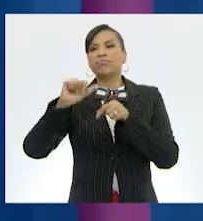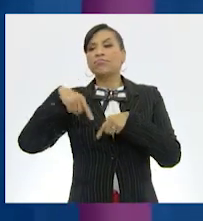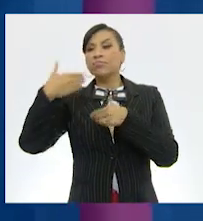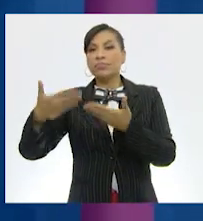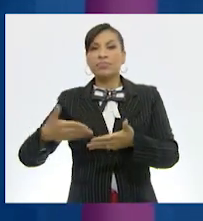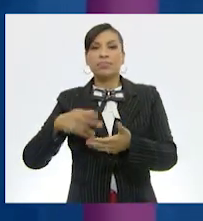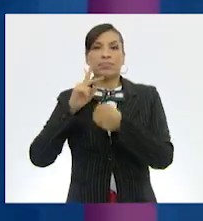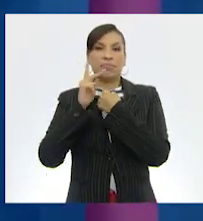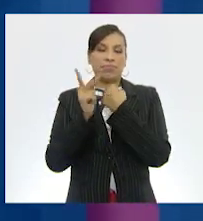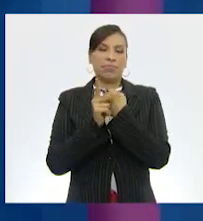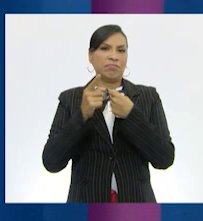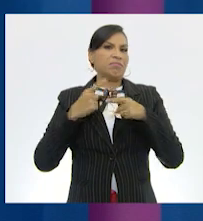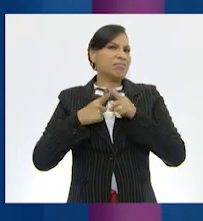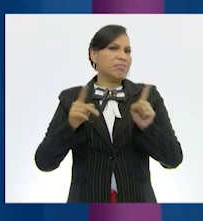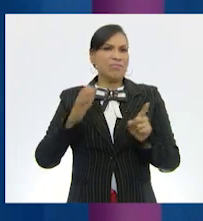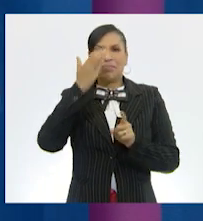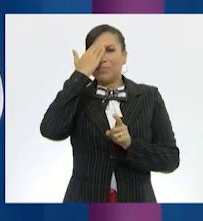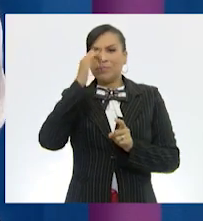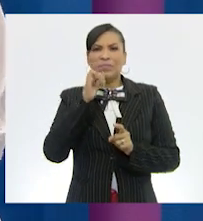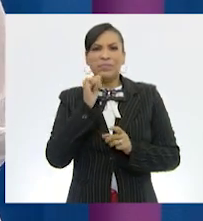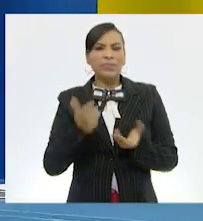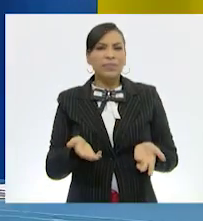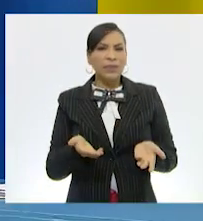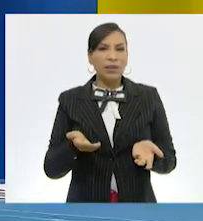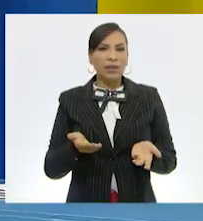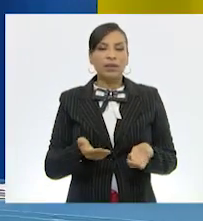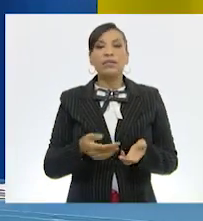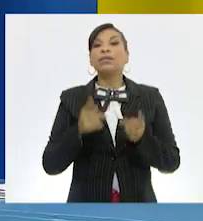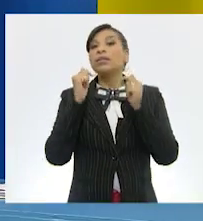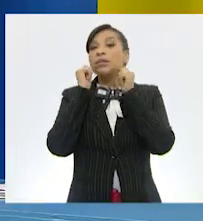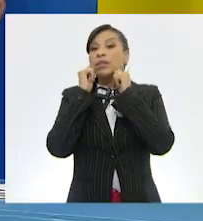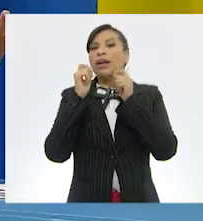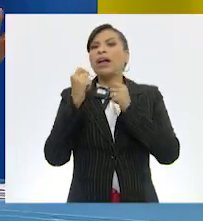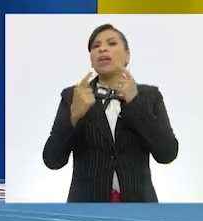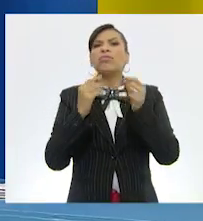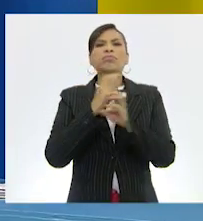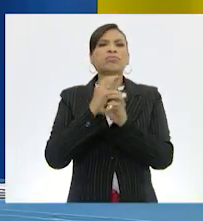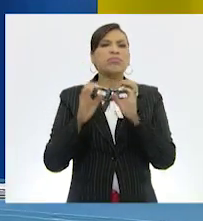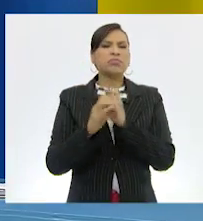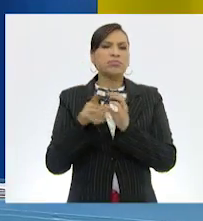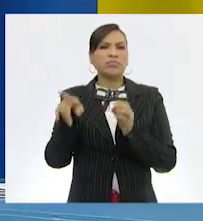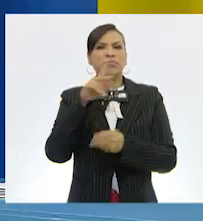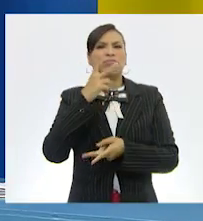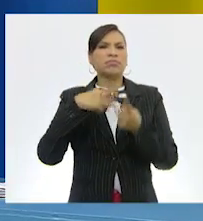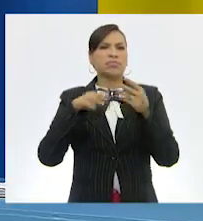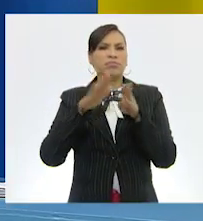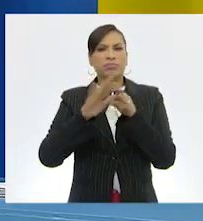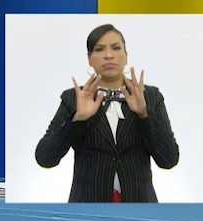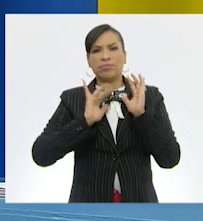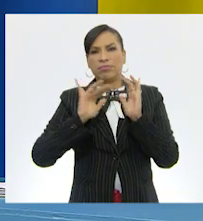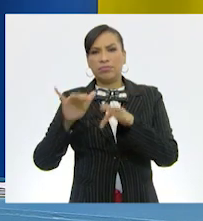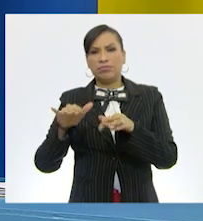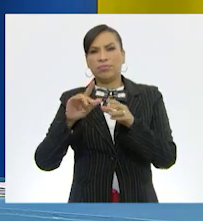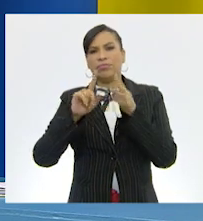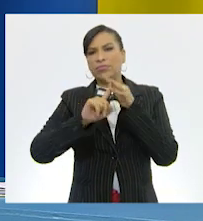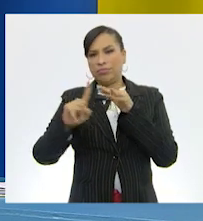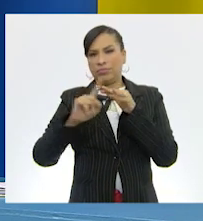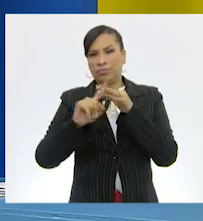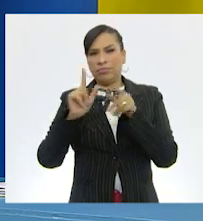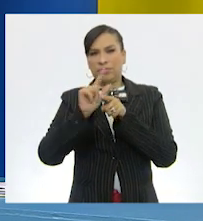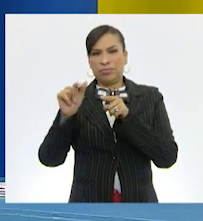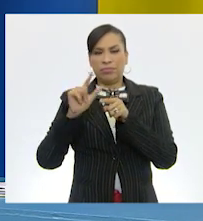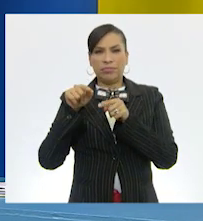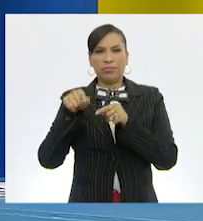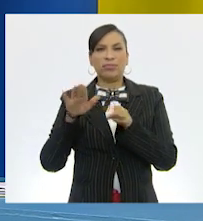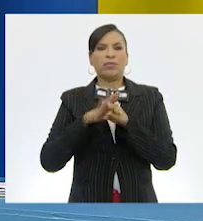a un país completamente desconocido. Independientemente de las causas que motiven el desplazamiento de los migrantes, estos